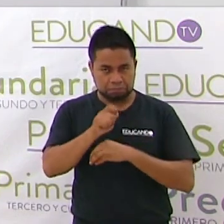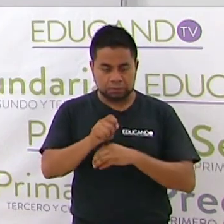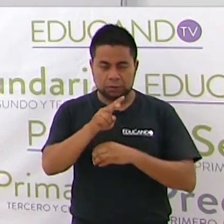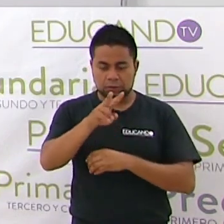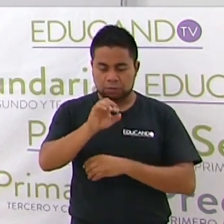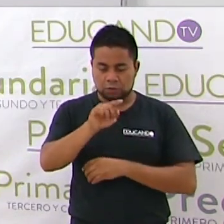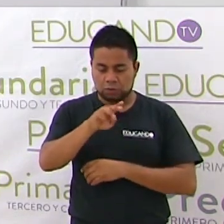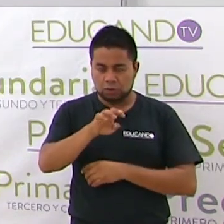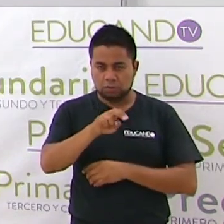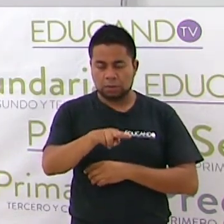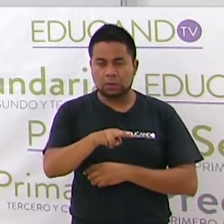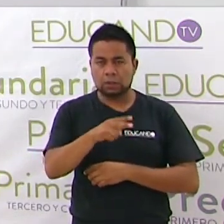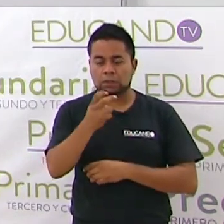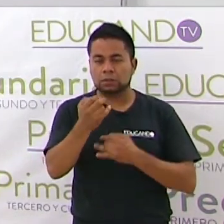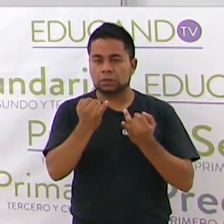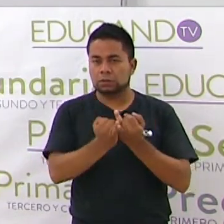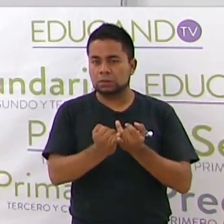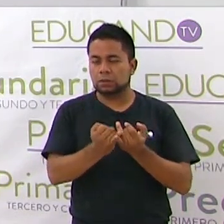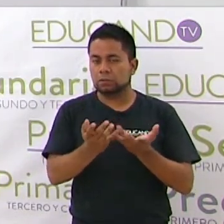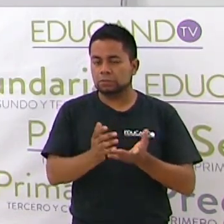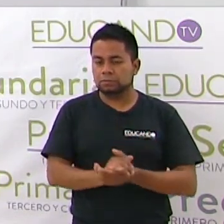igual 10